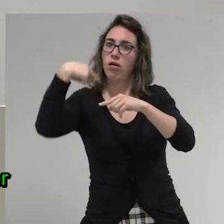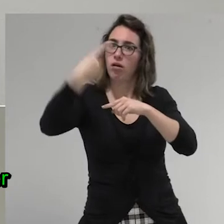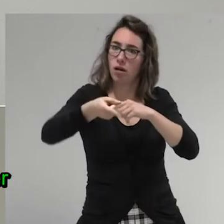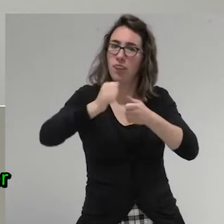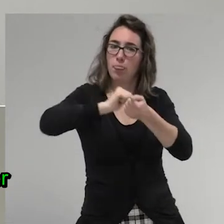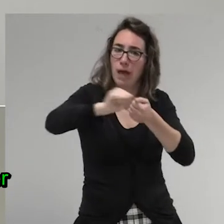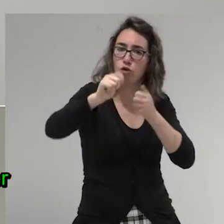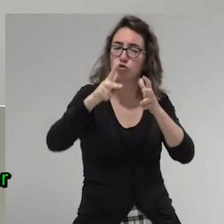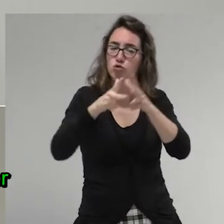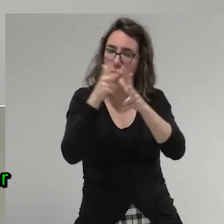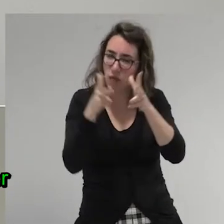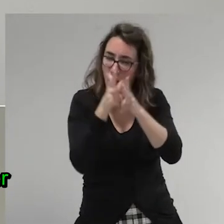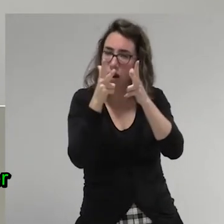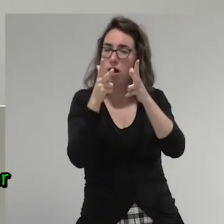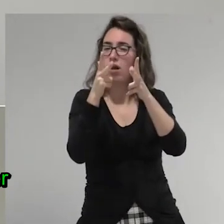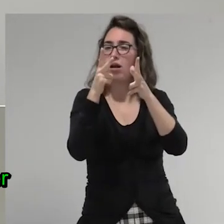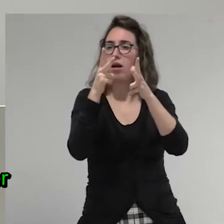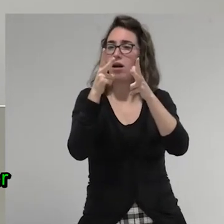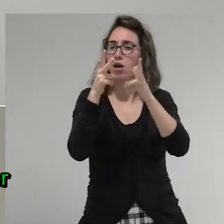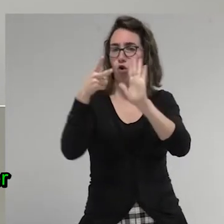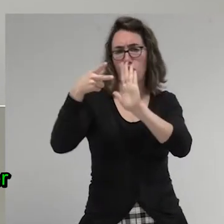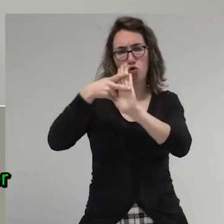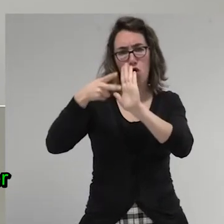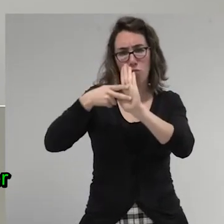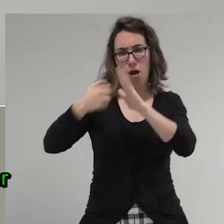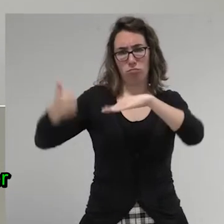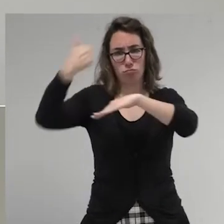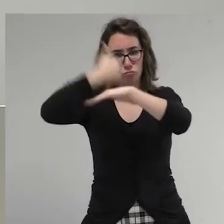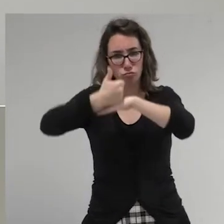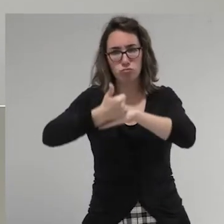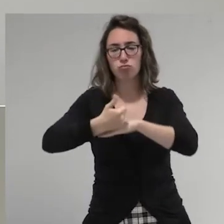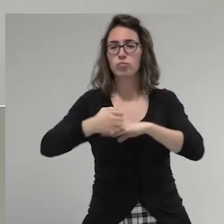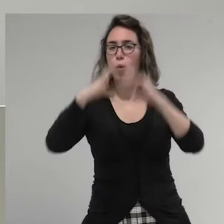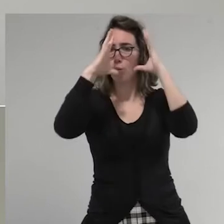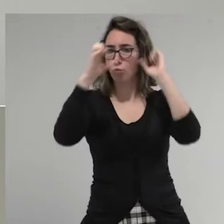además vienen con el poder de la norma, el protocolo,